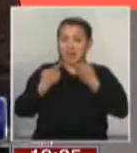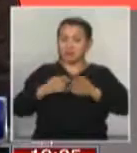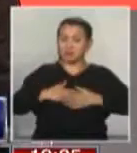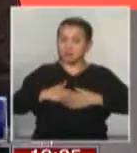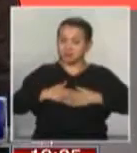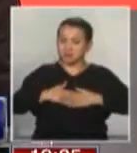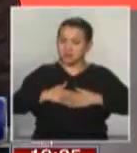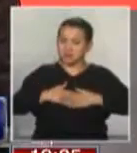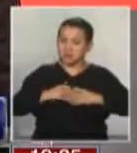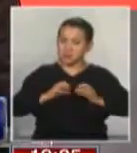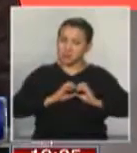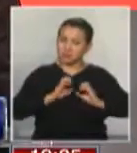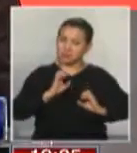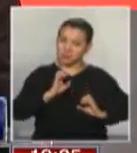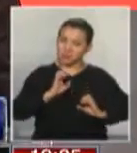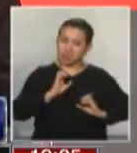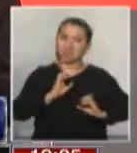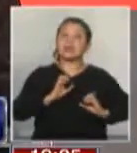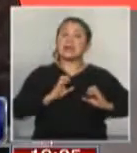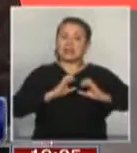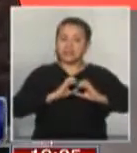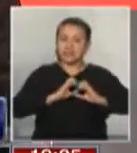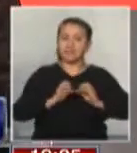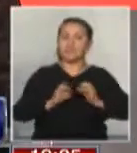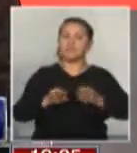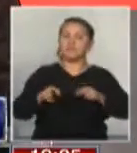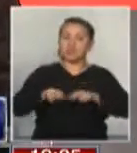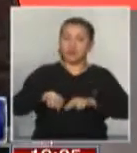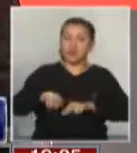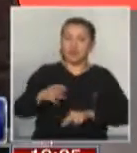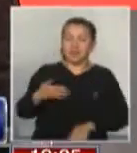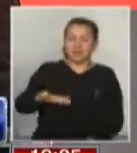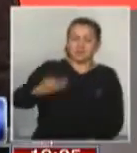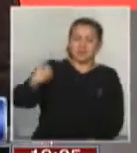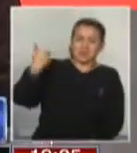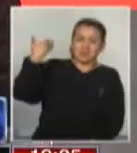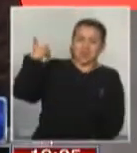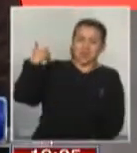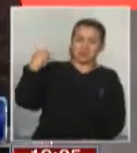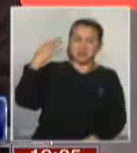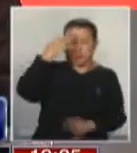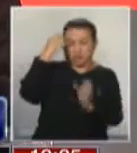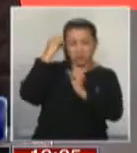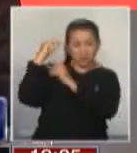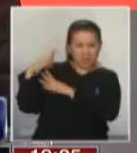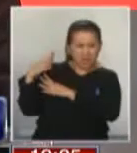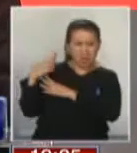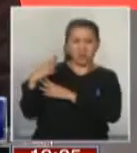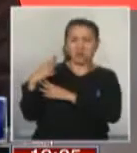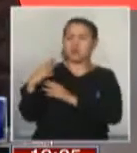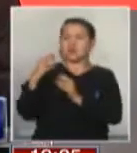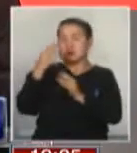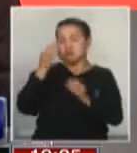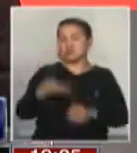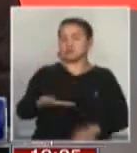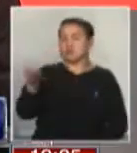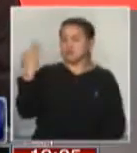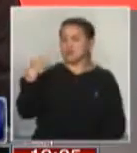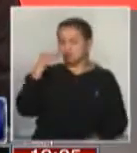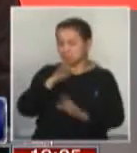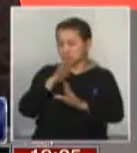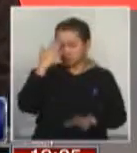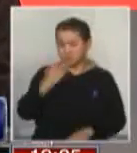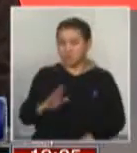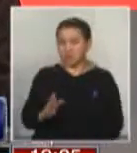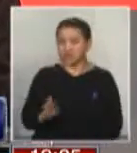fragmentaria siempre verdad de un pasado de un pasado perdido de un pasado irremisiblemente perdido